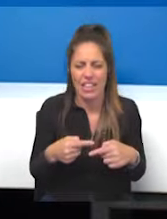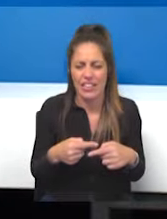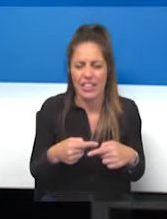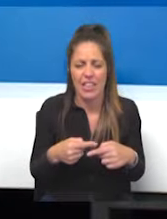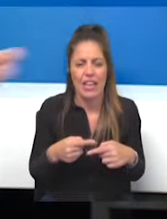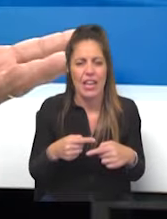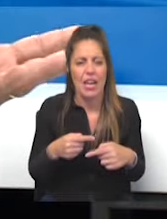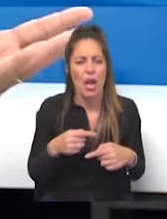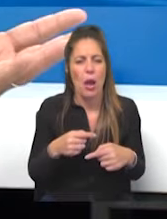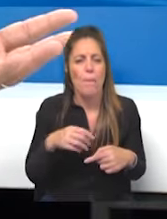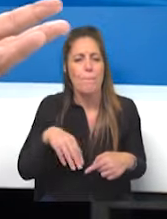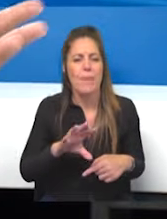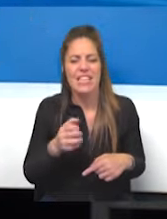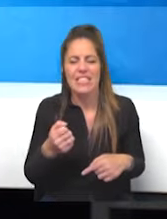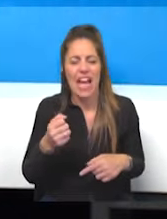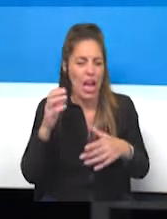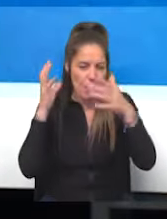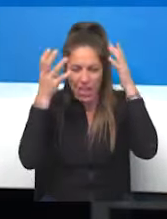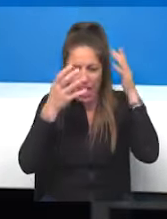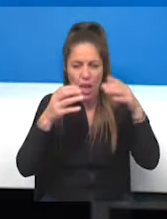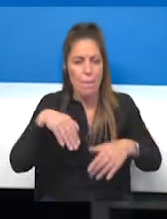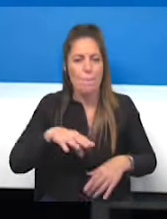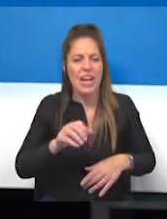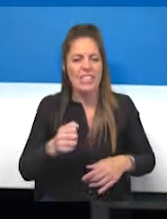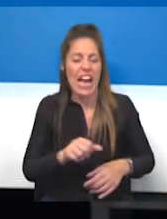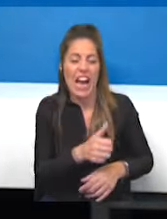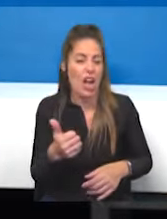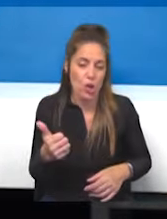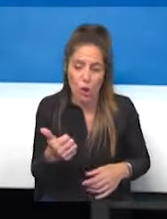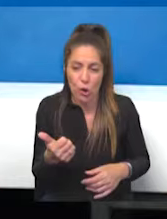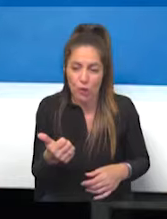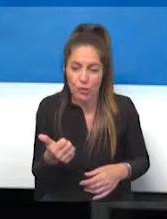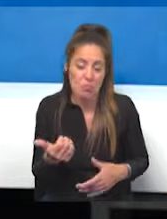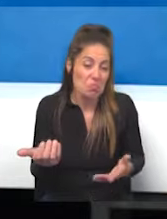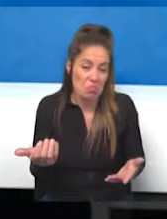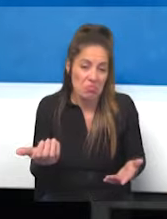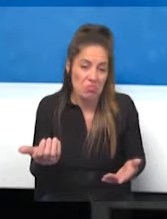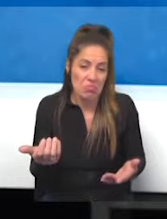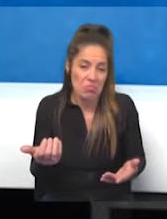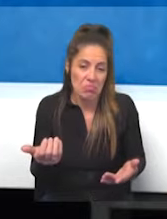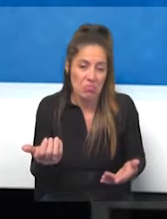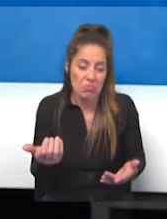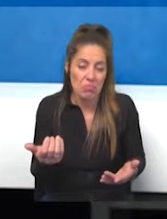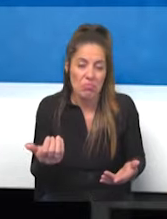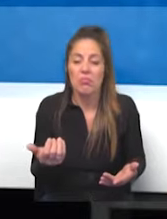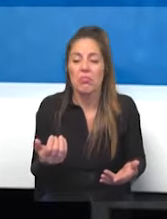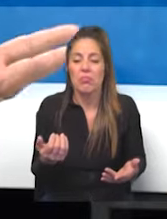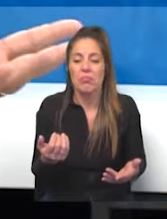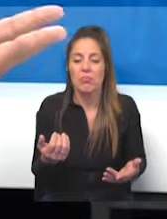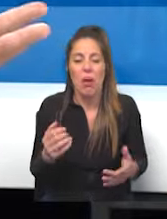milei basa ganó por goleada por lo menos de la perspectiva de de la enciclopedia política